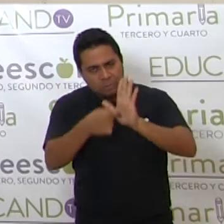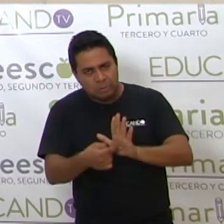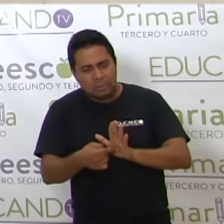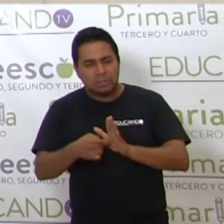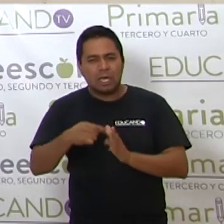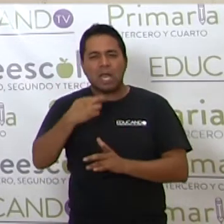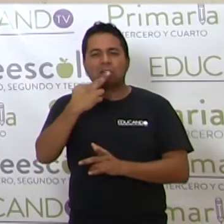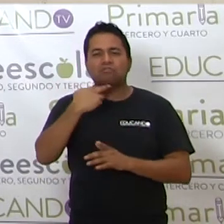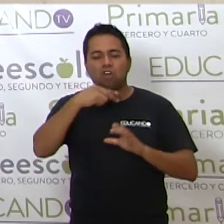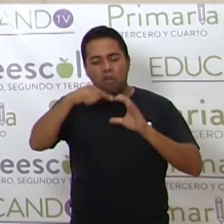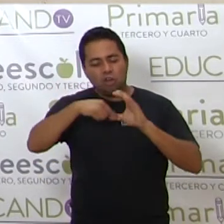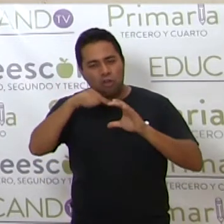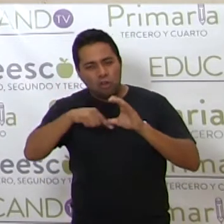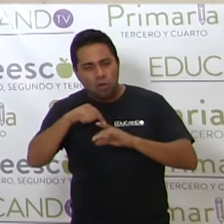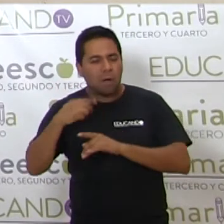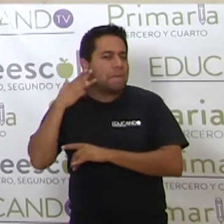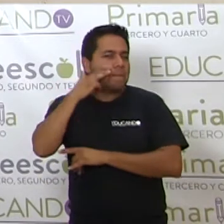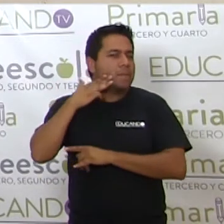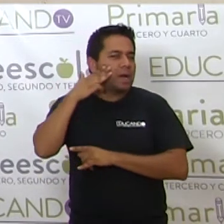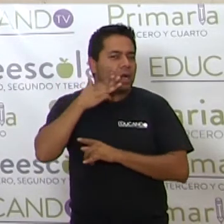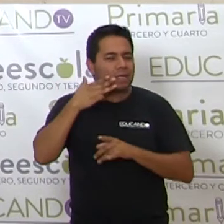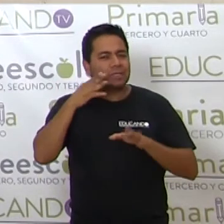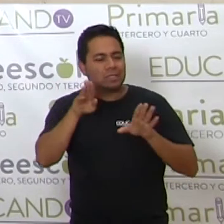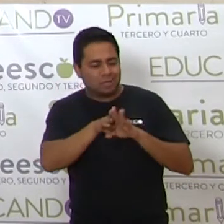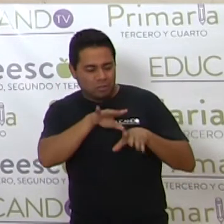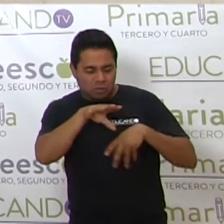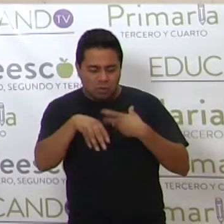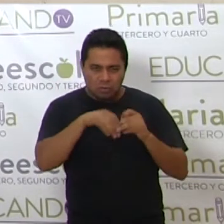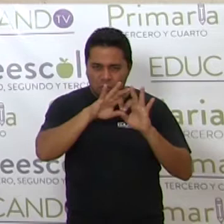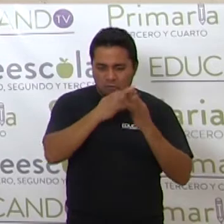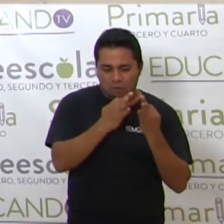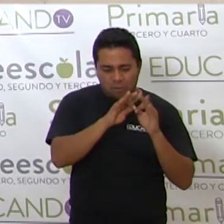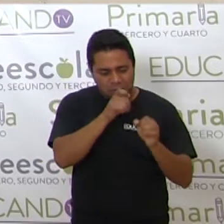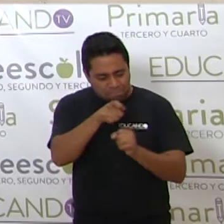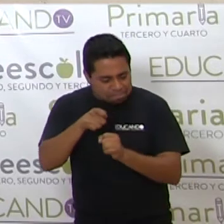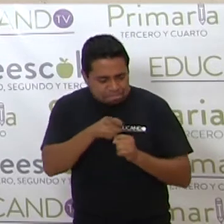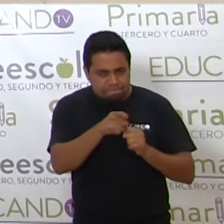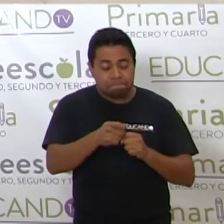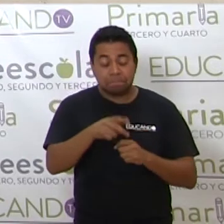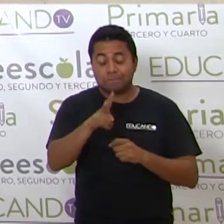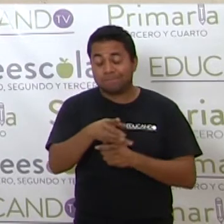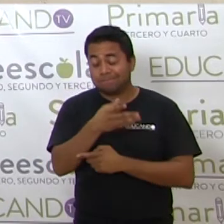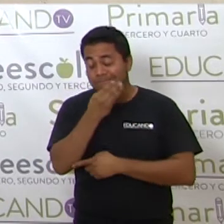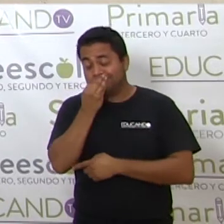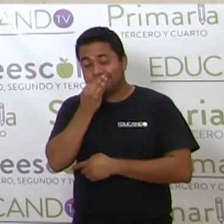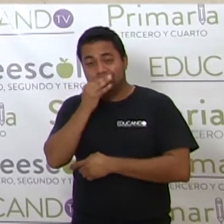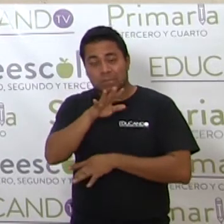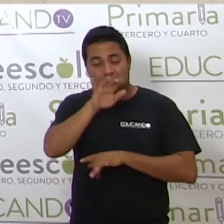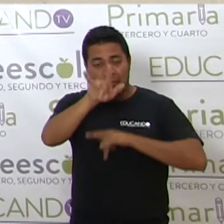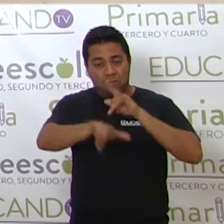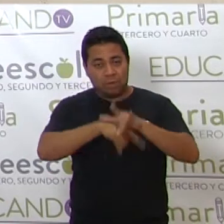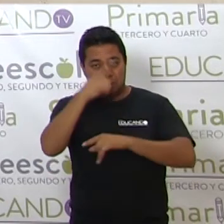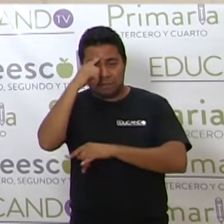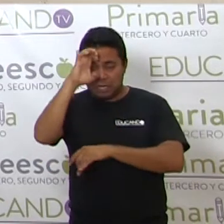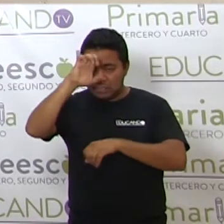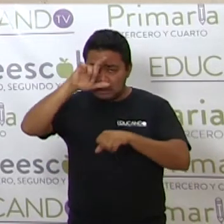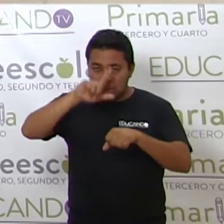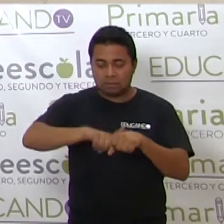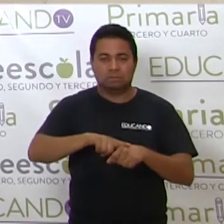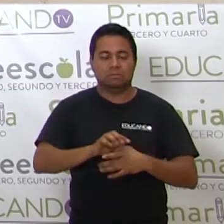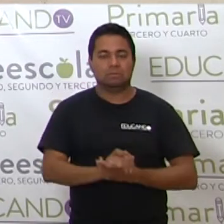manzana y realmente fue impresionante su feria de las ciencias naturales